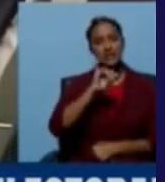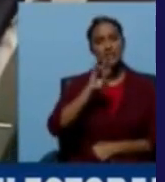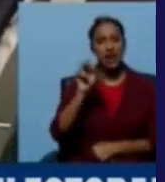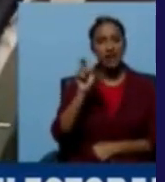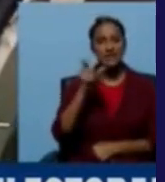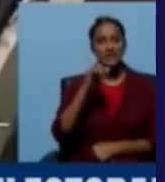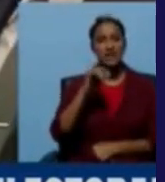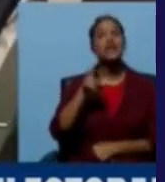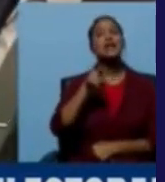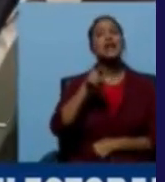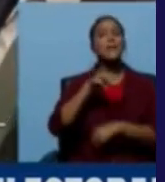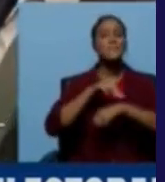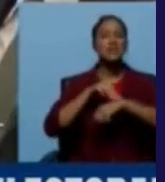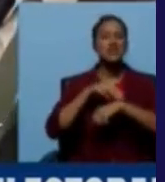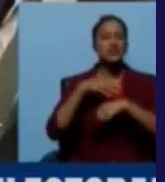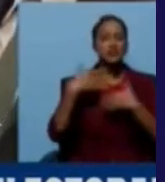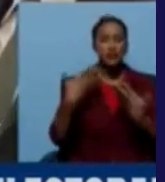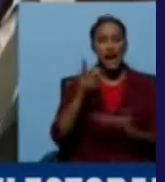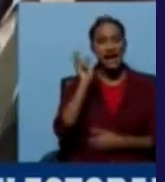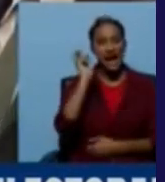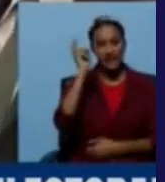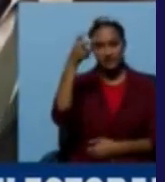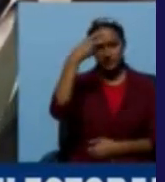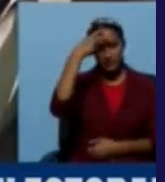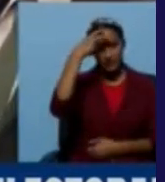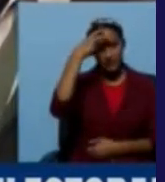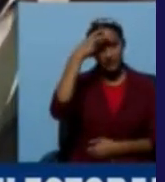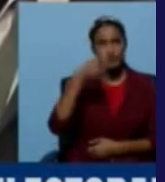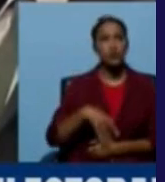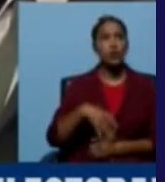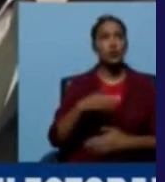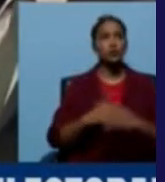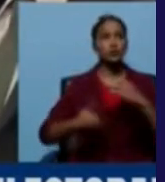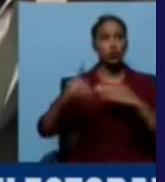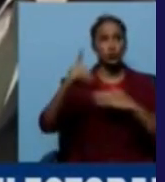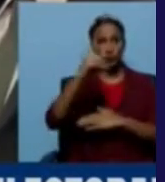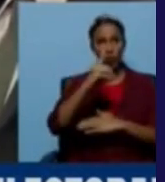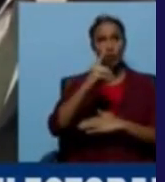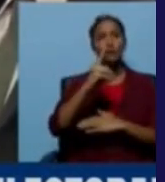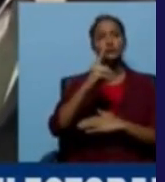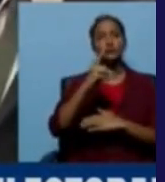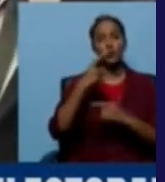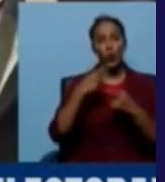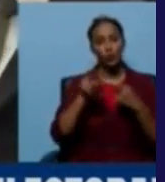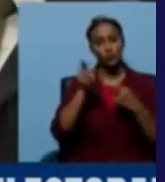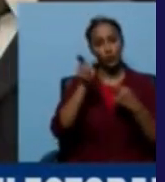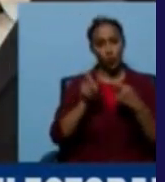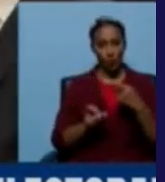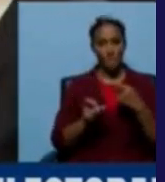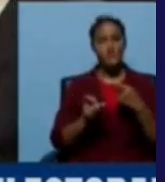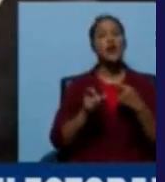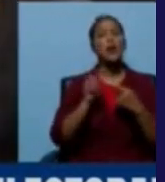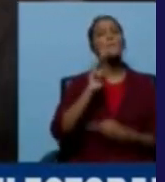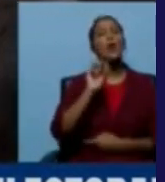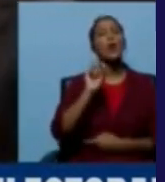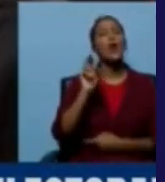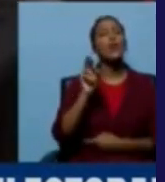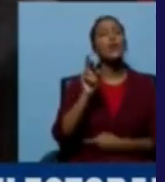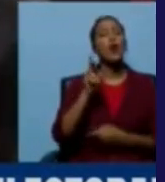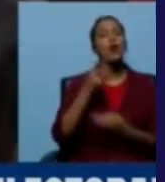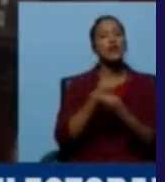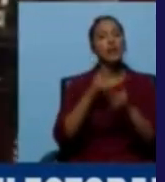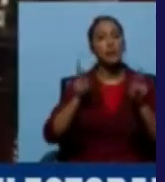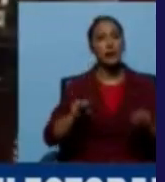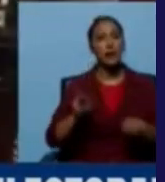según el oficialismo buscan desestabilizar al país con esta sentencia el tcj cerró cualquier posibilidad de recurso